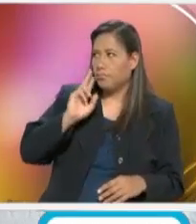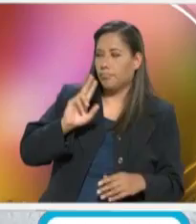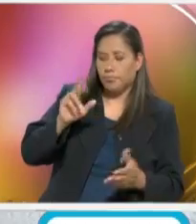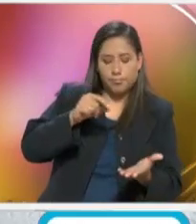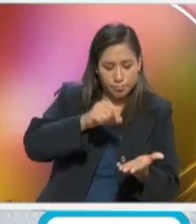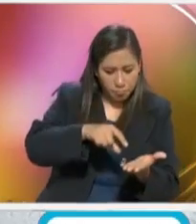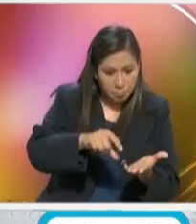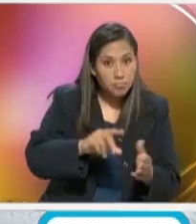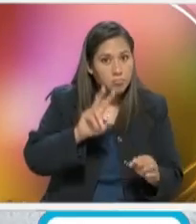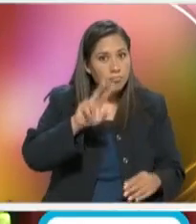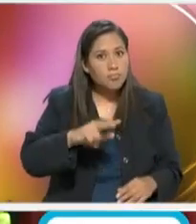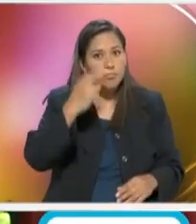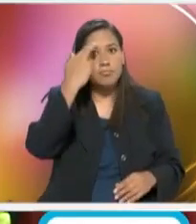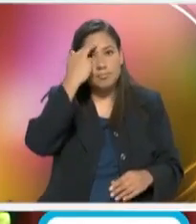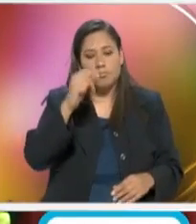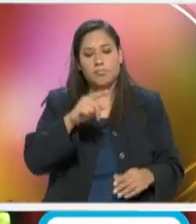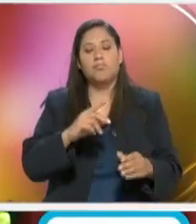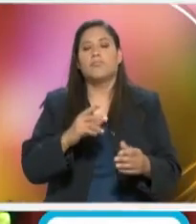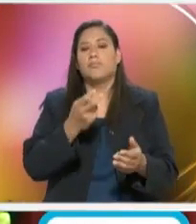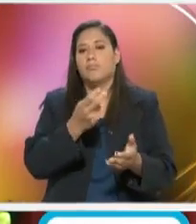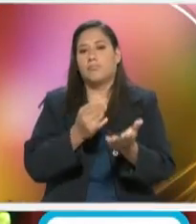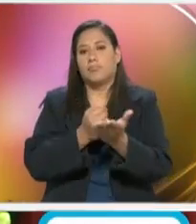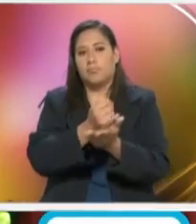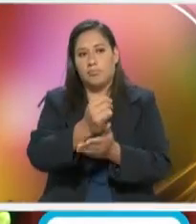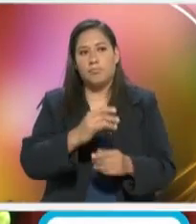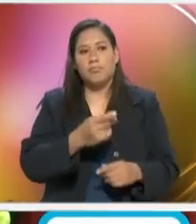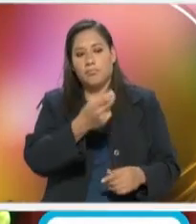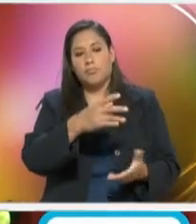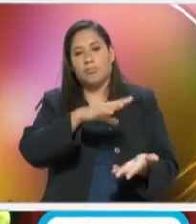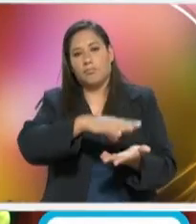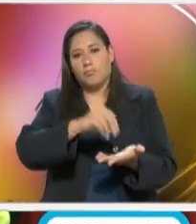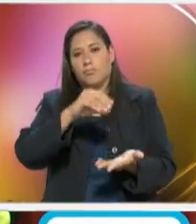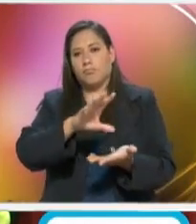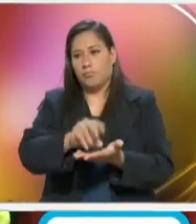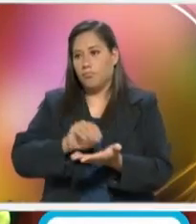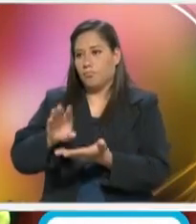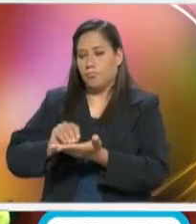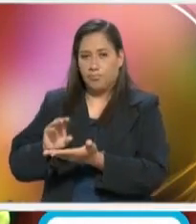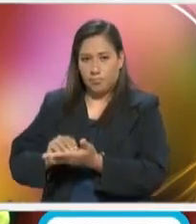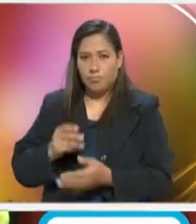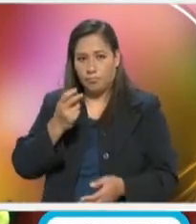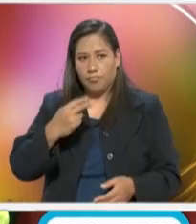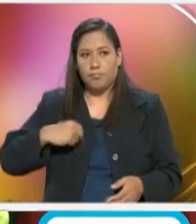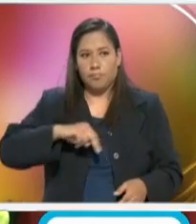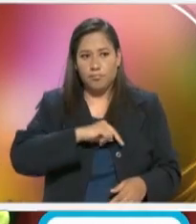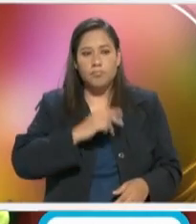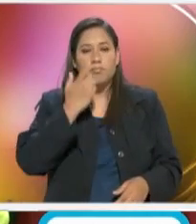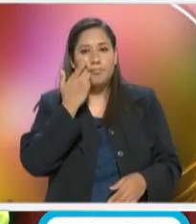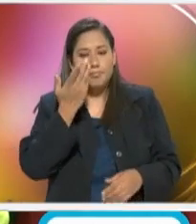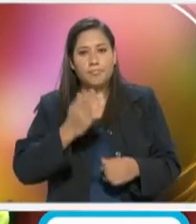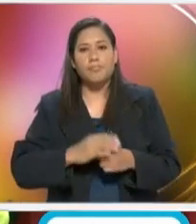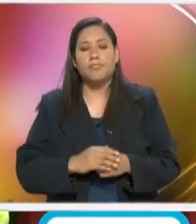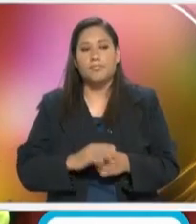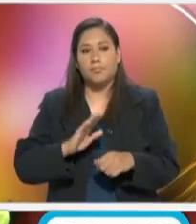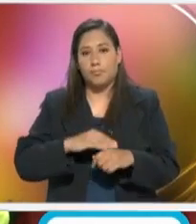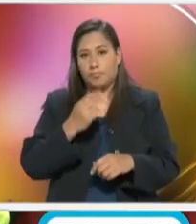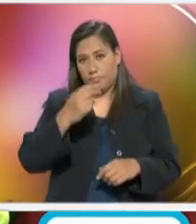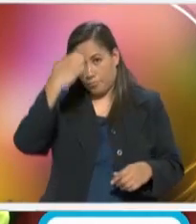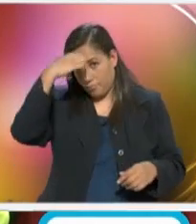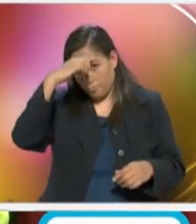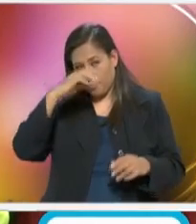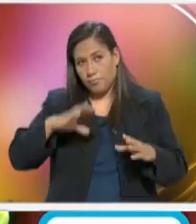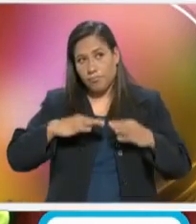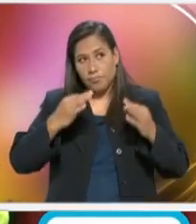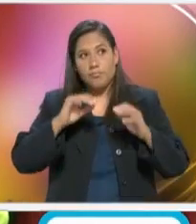tomar decisiones. Ajá. Y lo más importante es un modelo replicable, Sí. que esto es lo que queremos, ¿no? Justamente por eso la experiencia de la